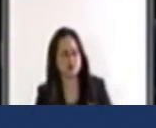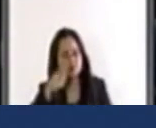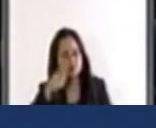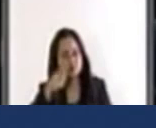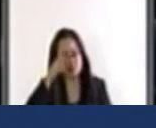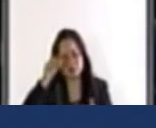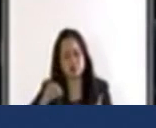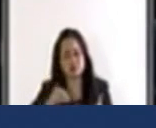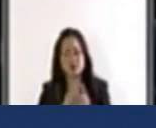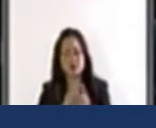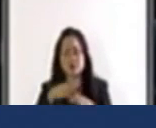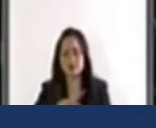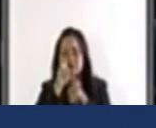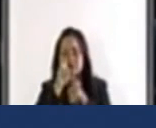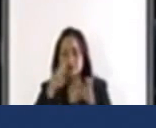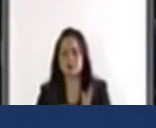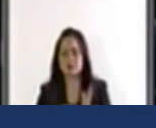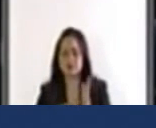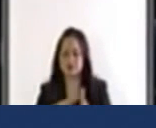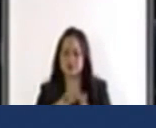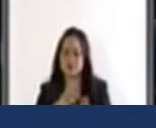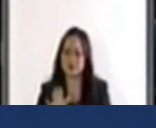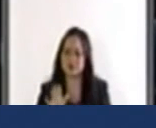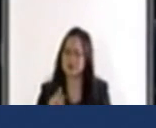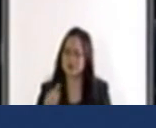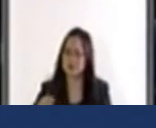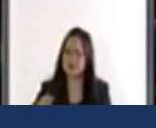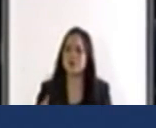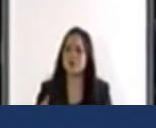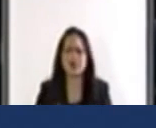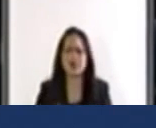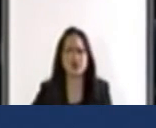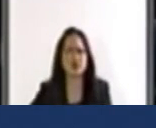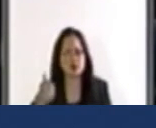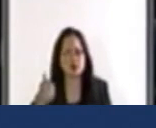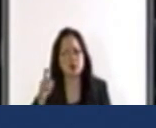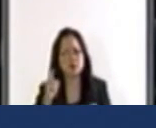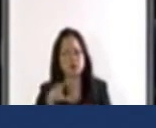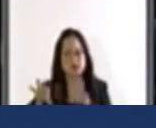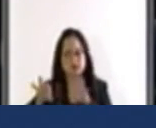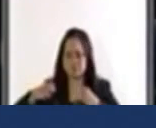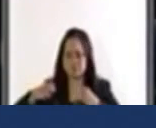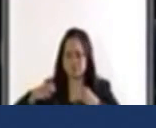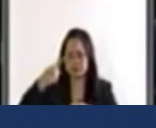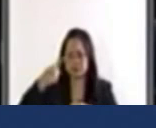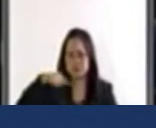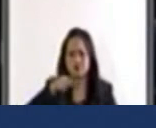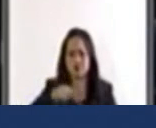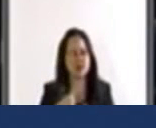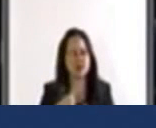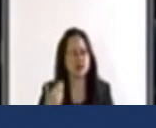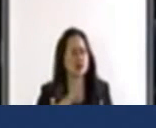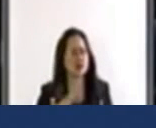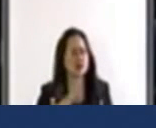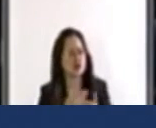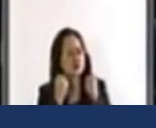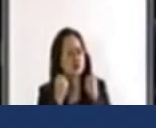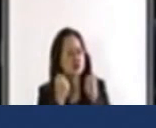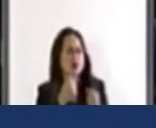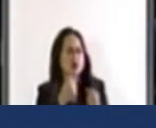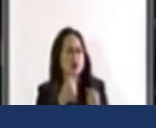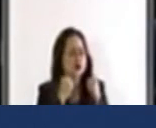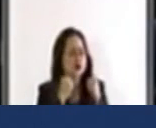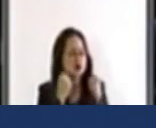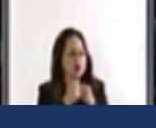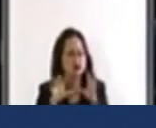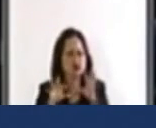que deba de acatarse, o en su caso se impugna, bueno, siempre, obviamente, en el sistema judicial mexicano cabe la vía del amparo, pero eso